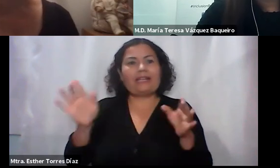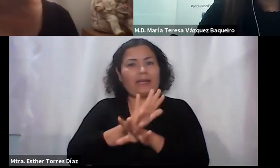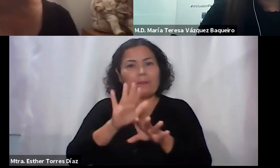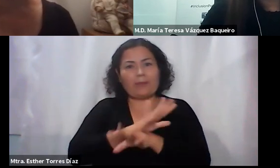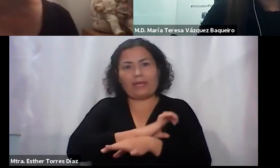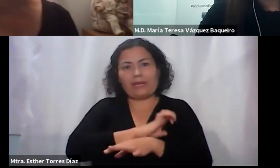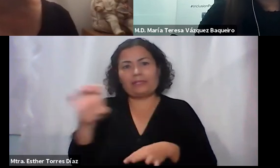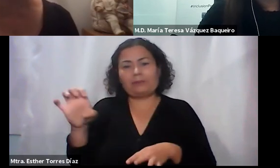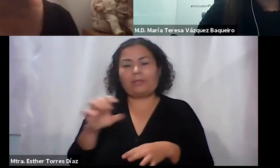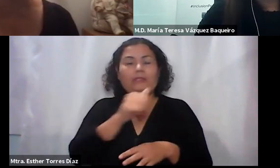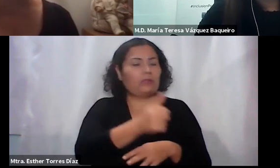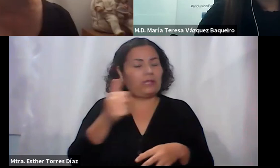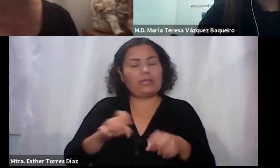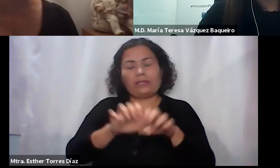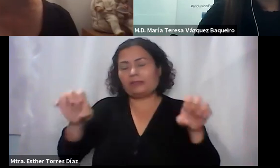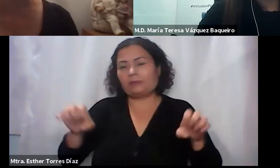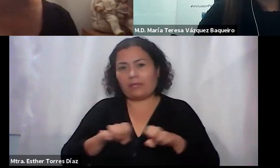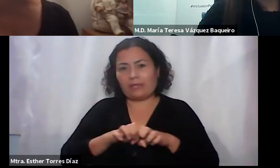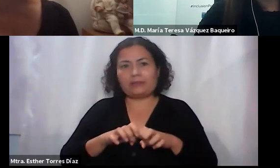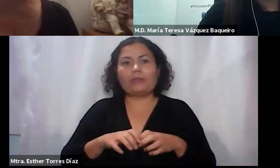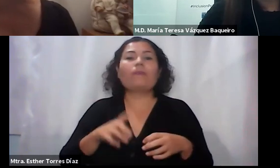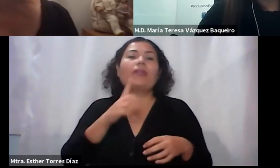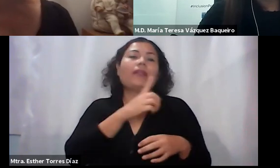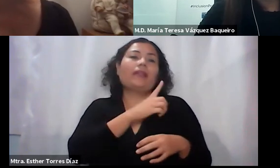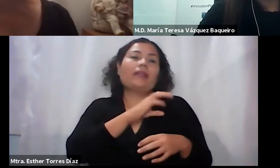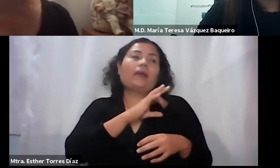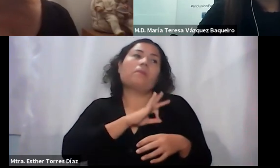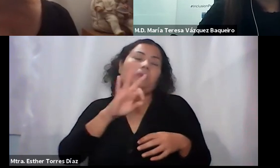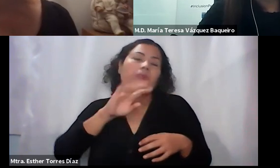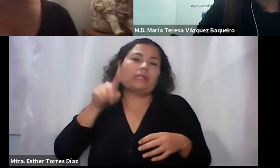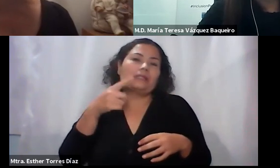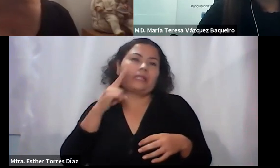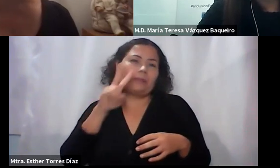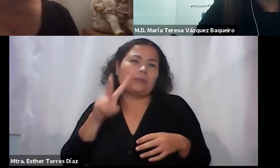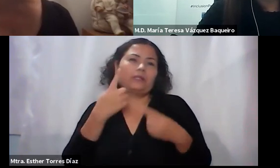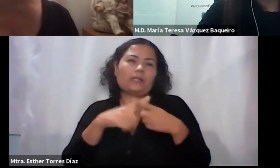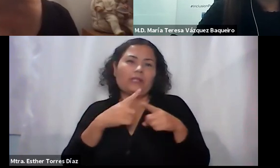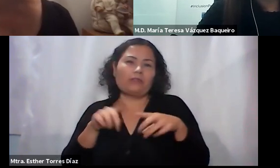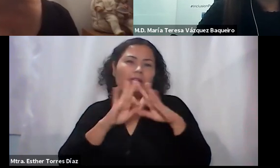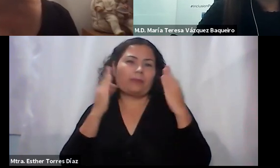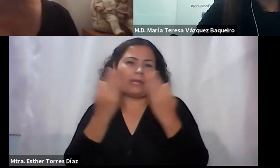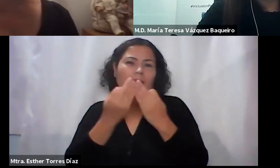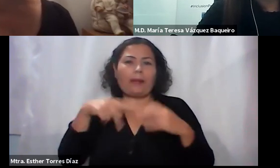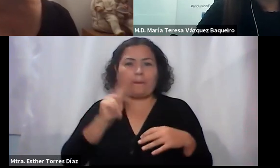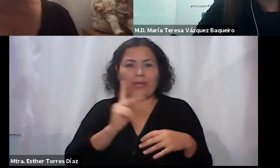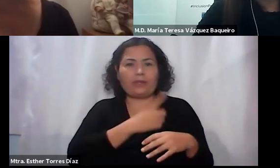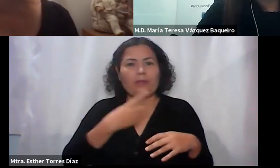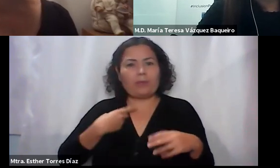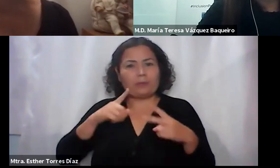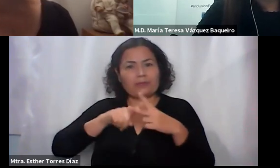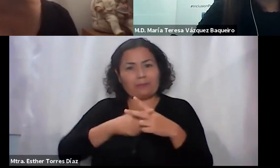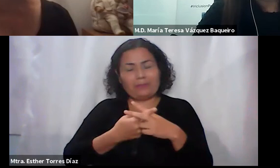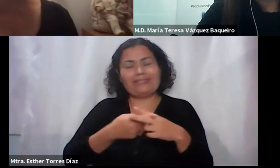proyecto se podrá abordar de diferente manera, pero creo que ya tenemos que empezar a hacernos amigos más de la Comisión